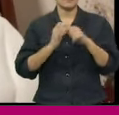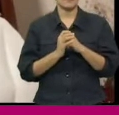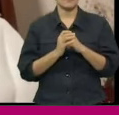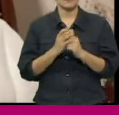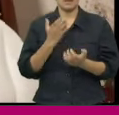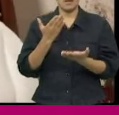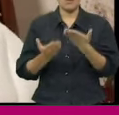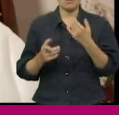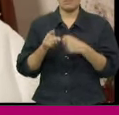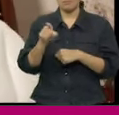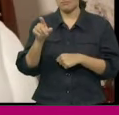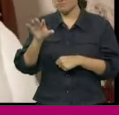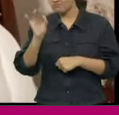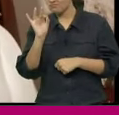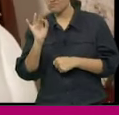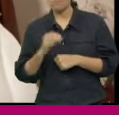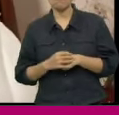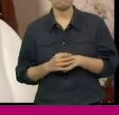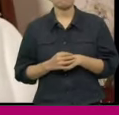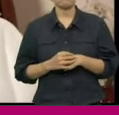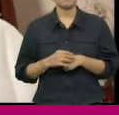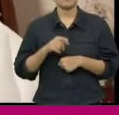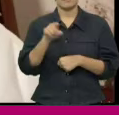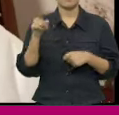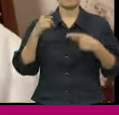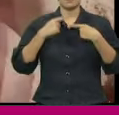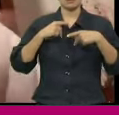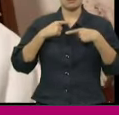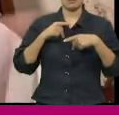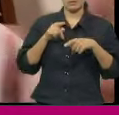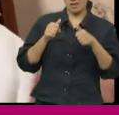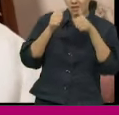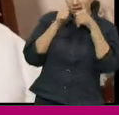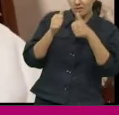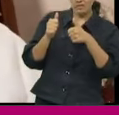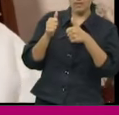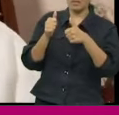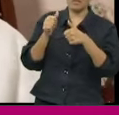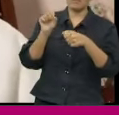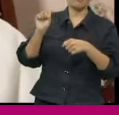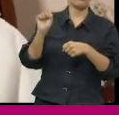Dejó de serlo y por eso el electorado, ellos le dieron la espalda al electorado y el electorado dijo,